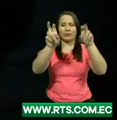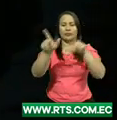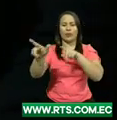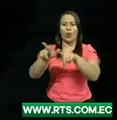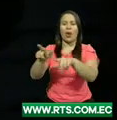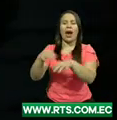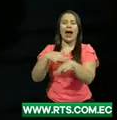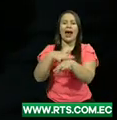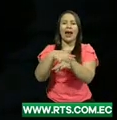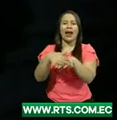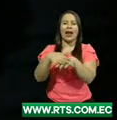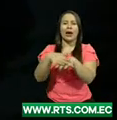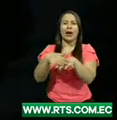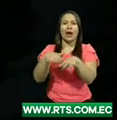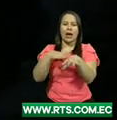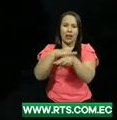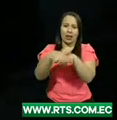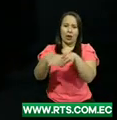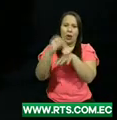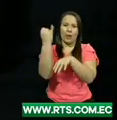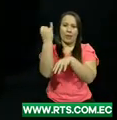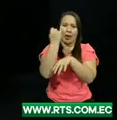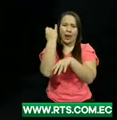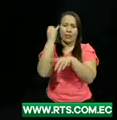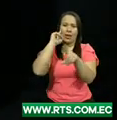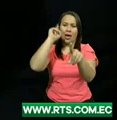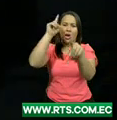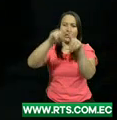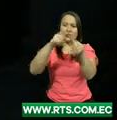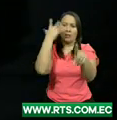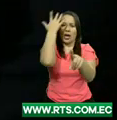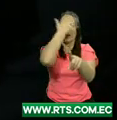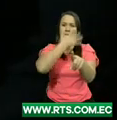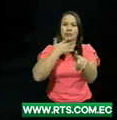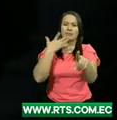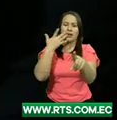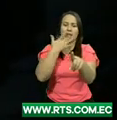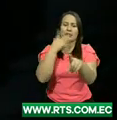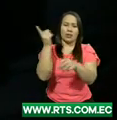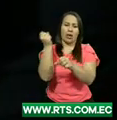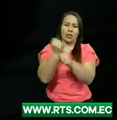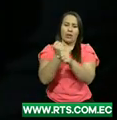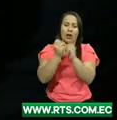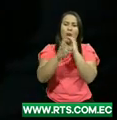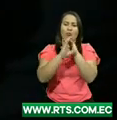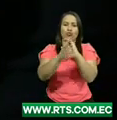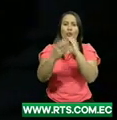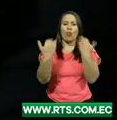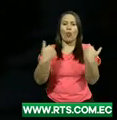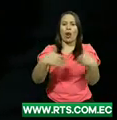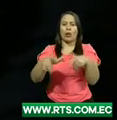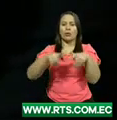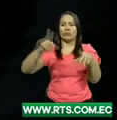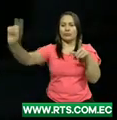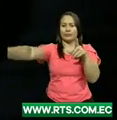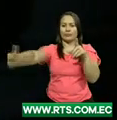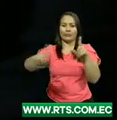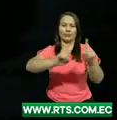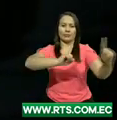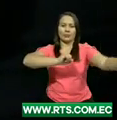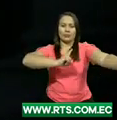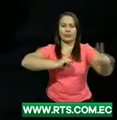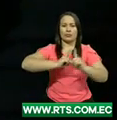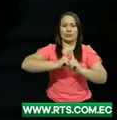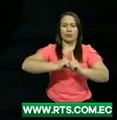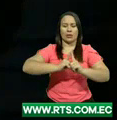río y todo el camino que mira estas miradas ellos utilizaban en cualquier parte del camino